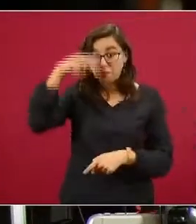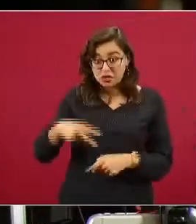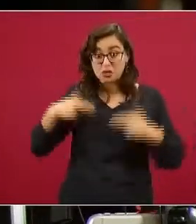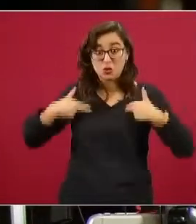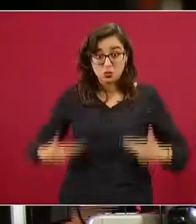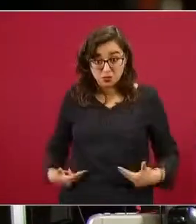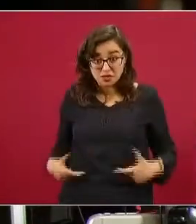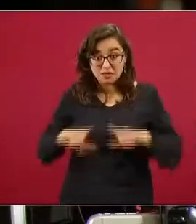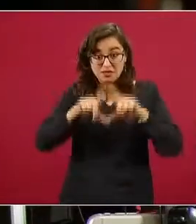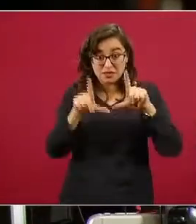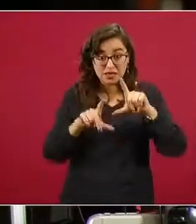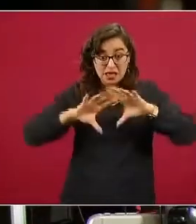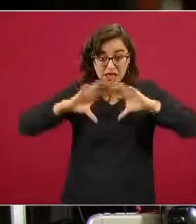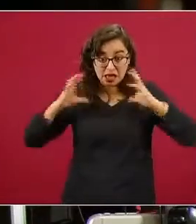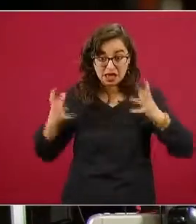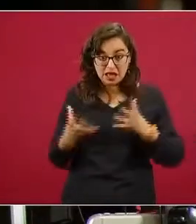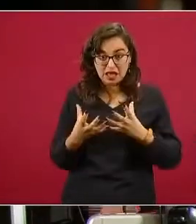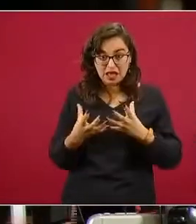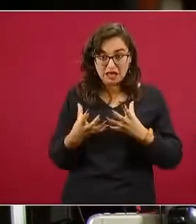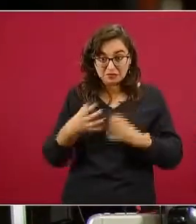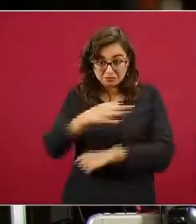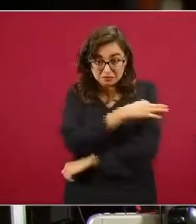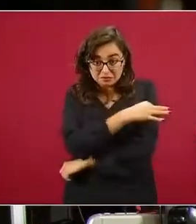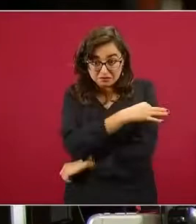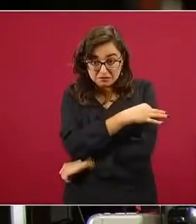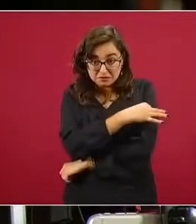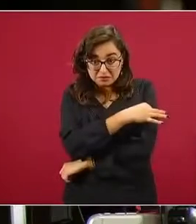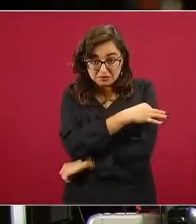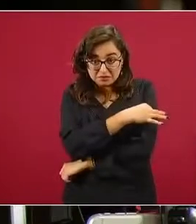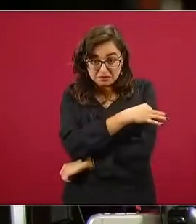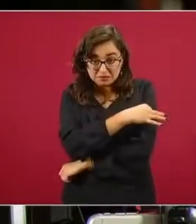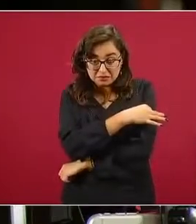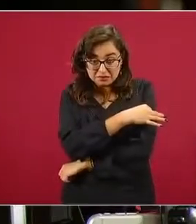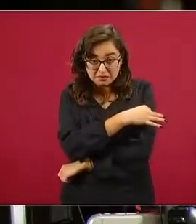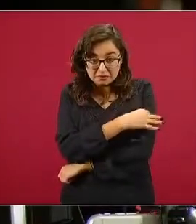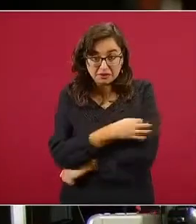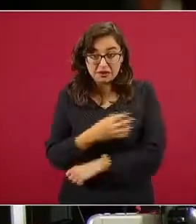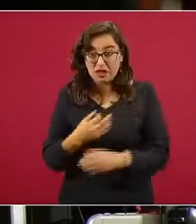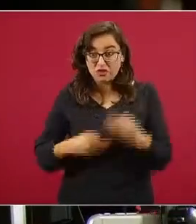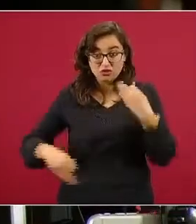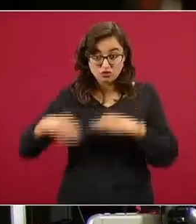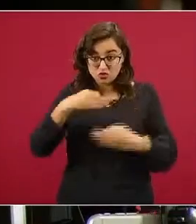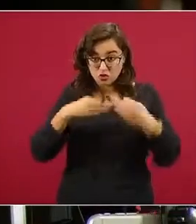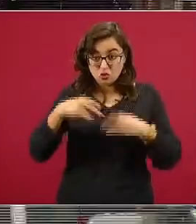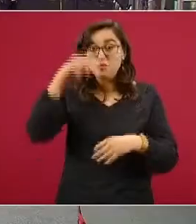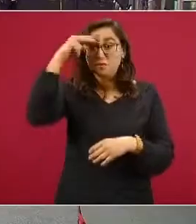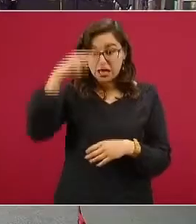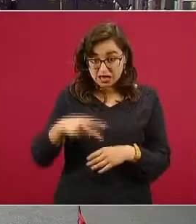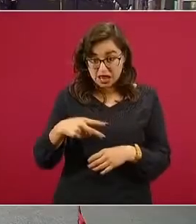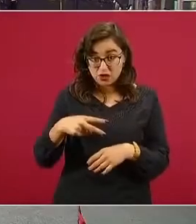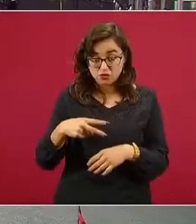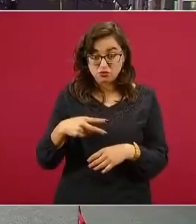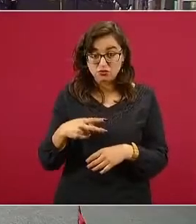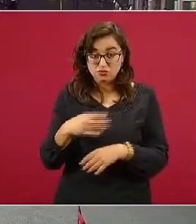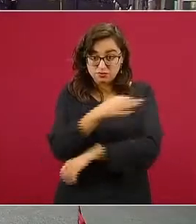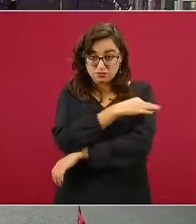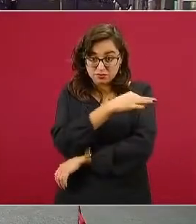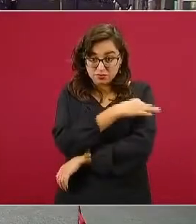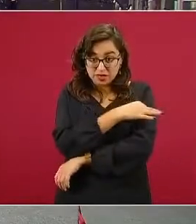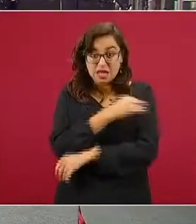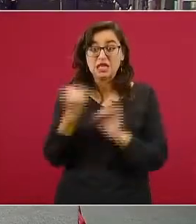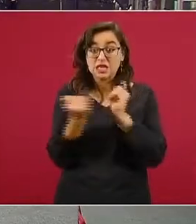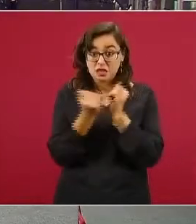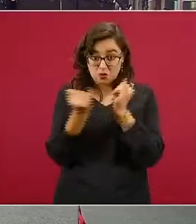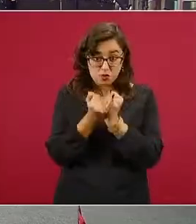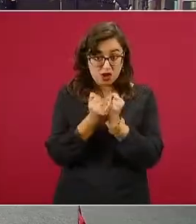seres humanos en el planeta? Sí, digo, si están comprando para vacunarnos a todos los mexicanos, eso implicaría que todos los